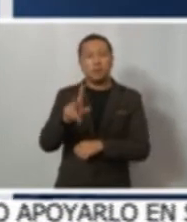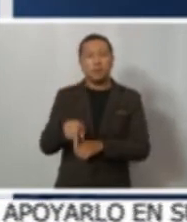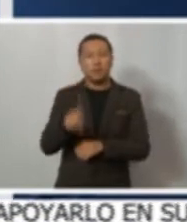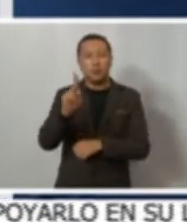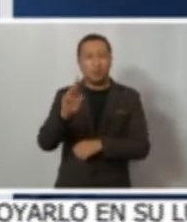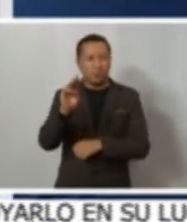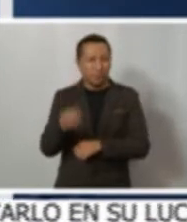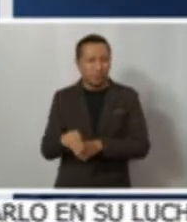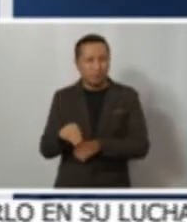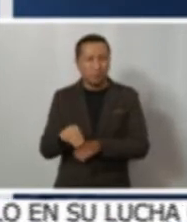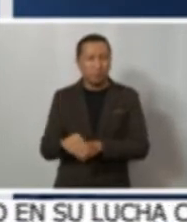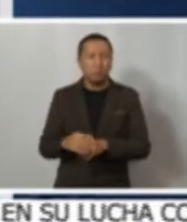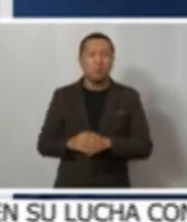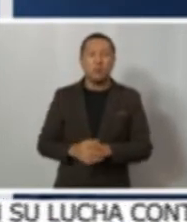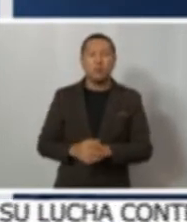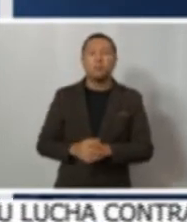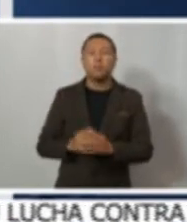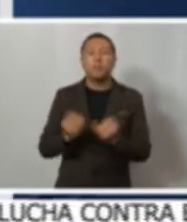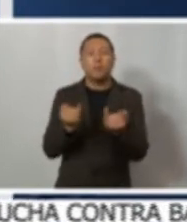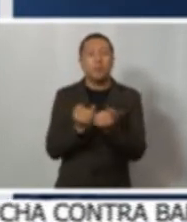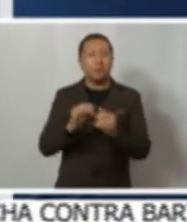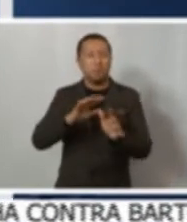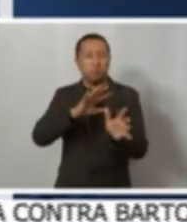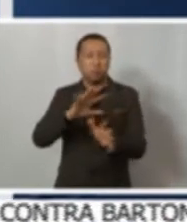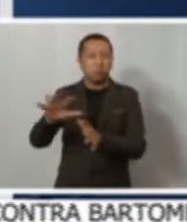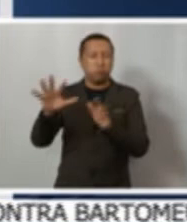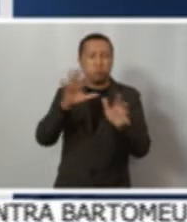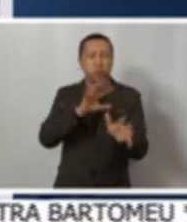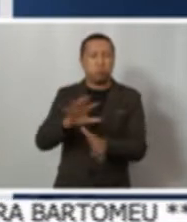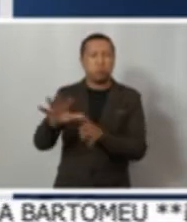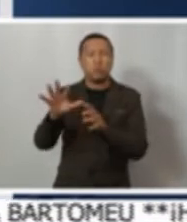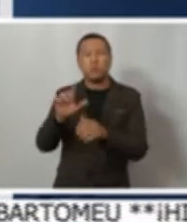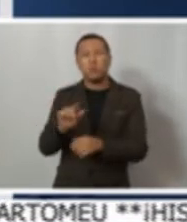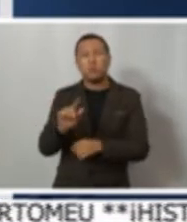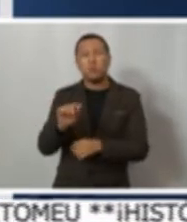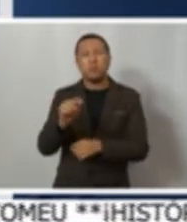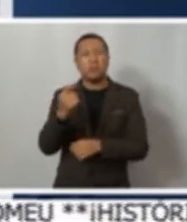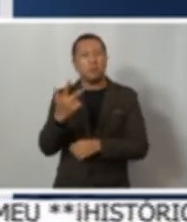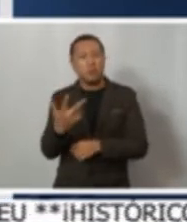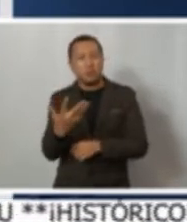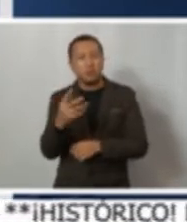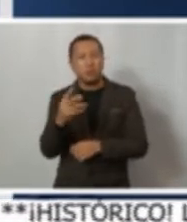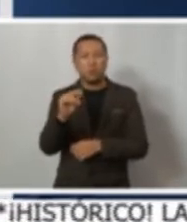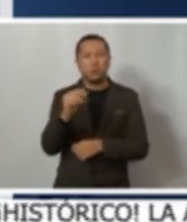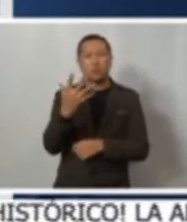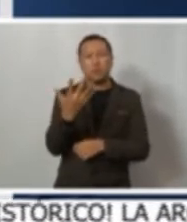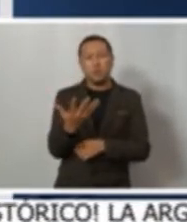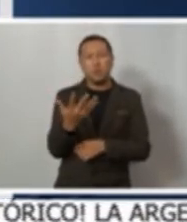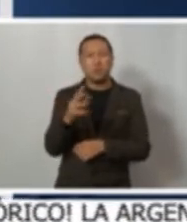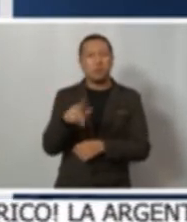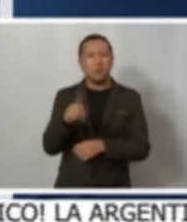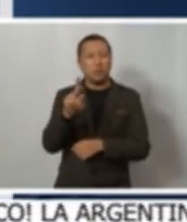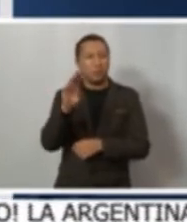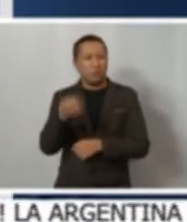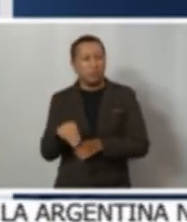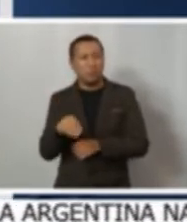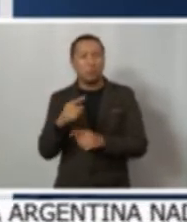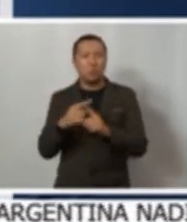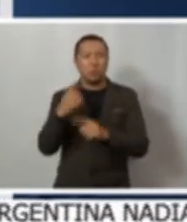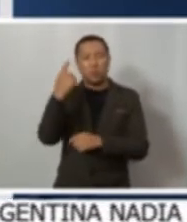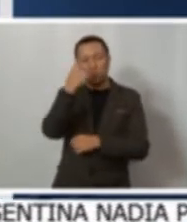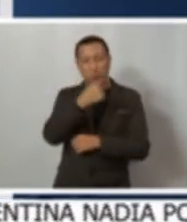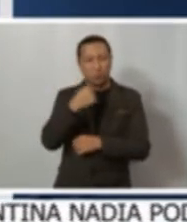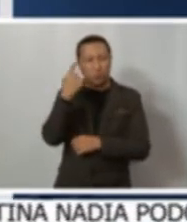kilómetros por hora, rachas de hasta 205 kilómetros por hora y desplazamiento hacia el noroeste a 28 kilómetros por hora.